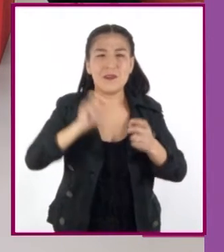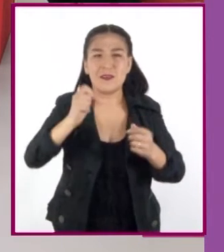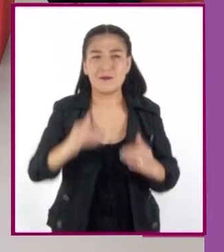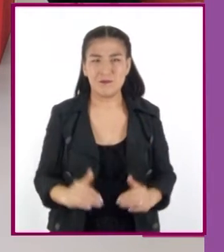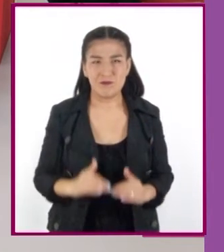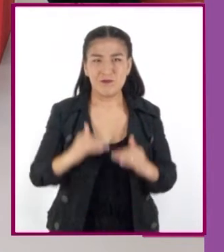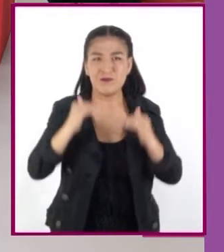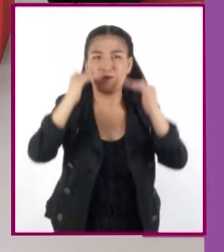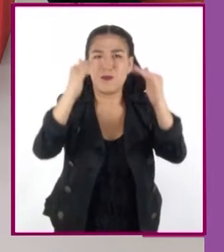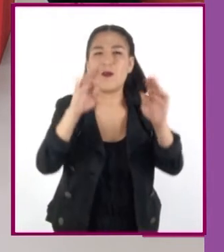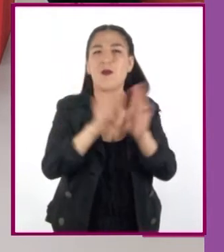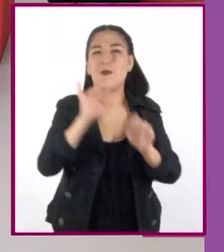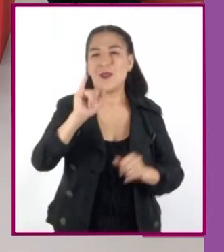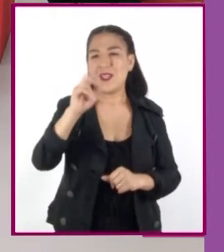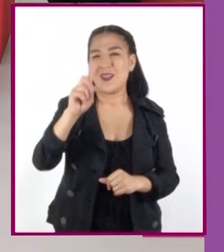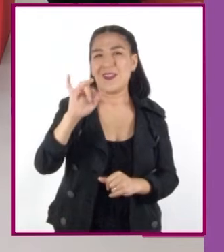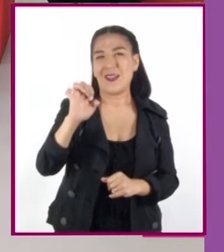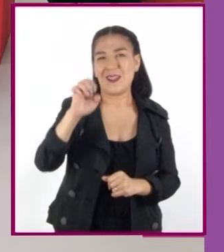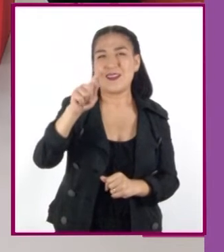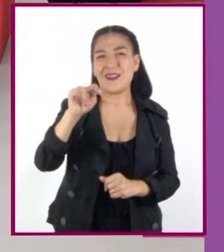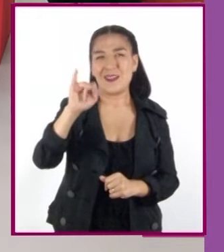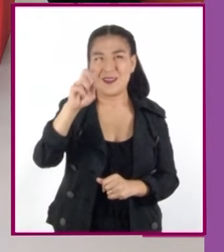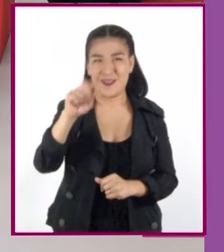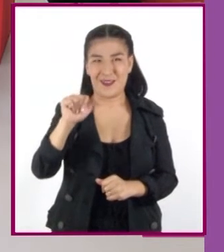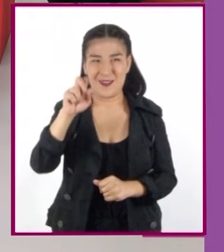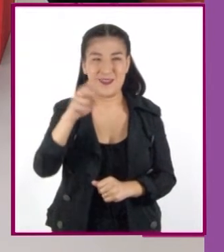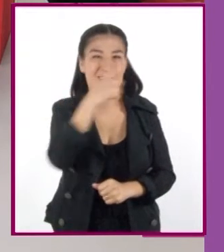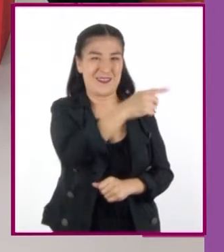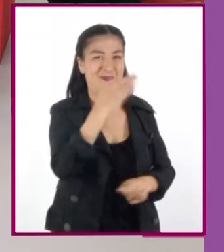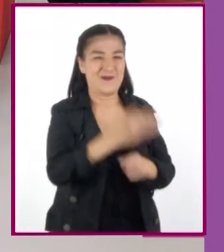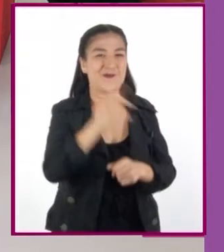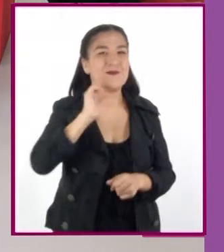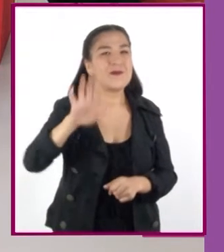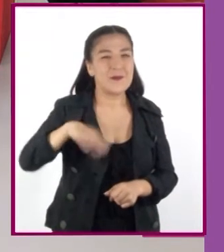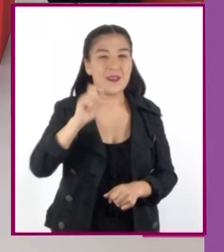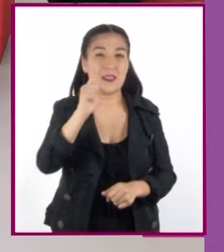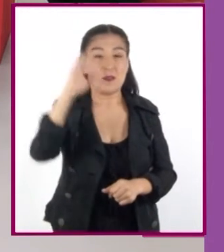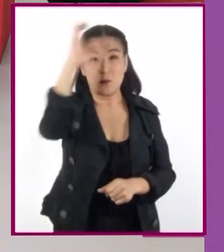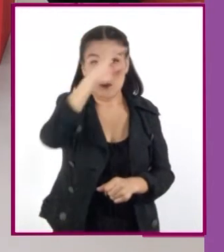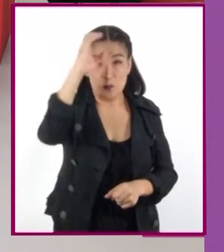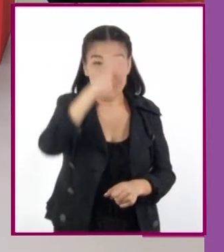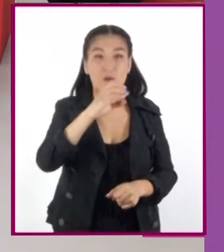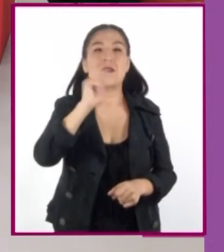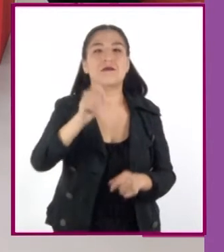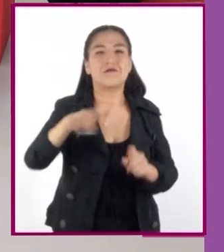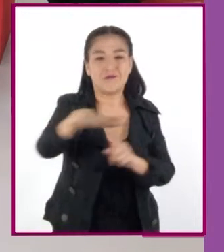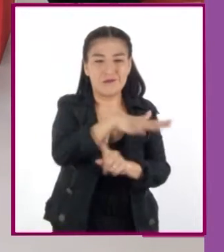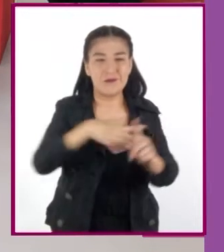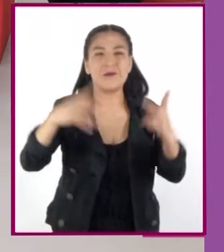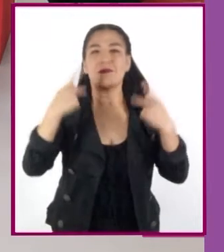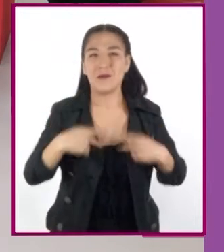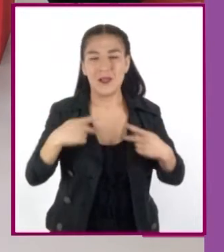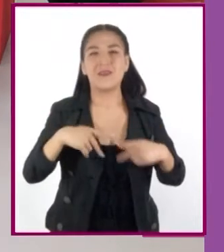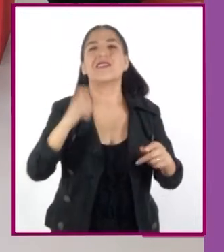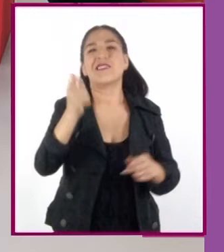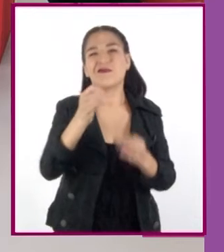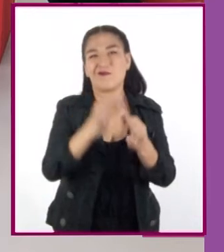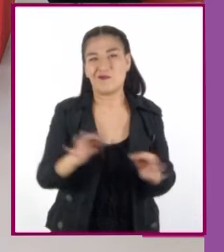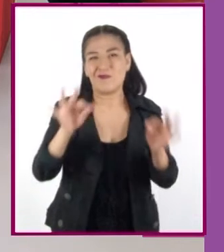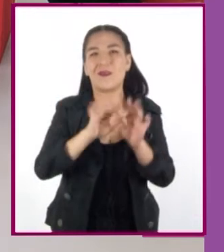identidad. Como ya nos comentaron, la cultura y la sociedad tienen influencia en